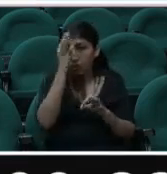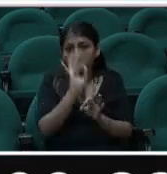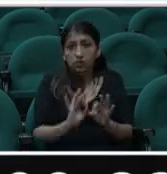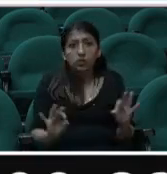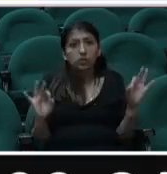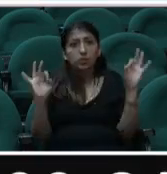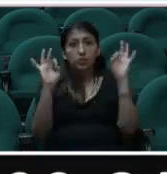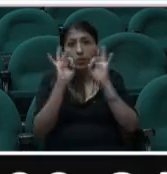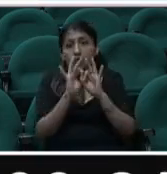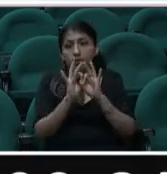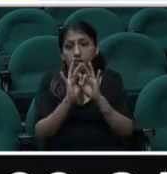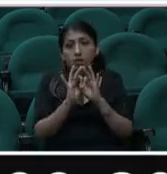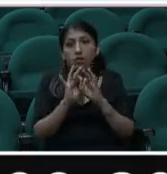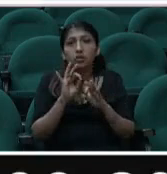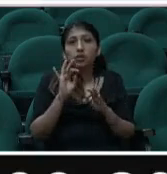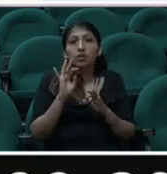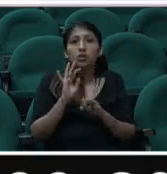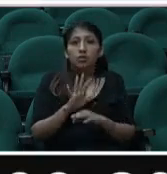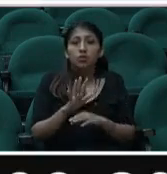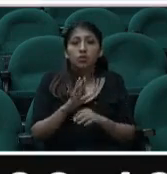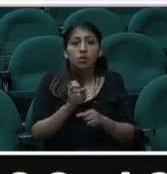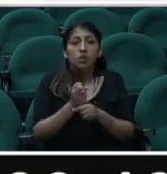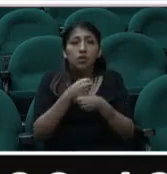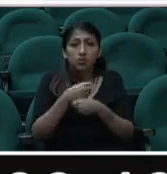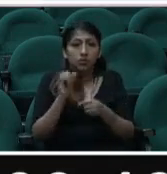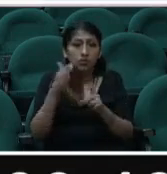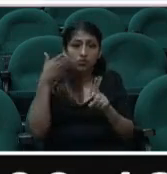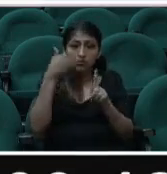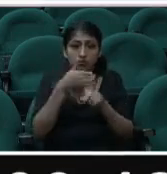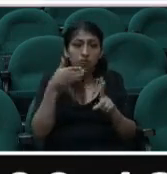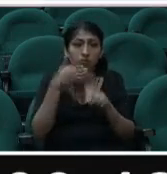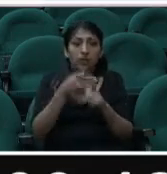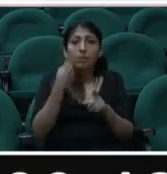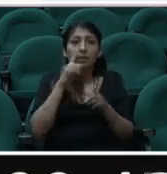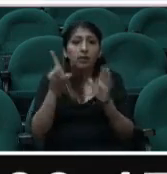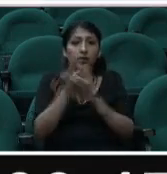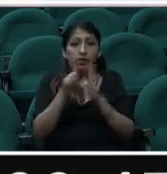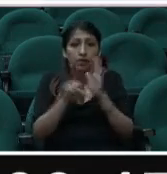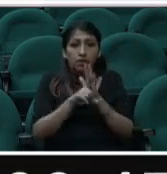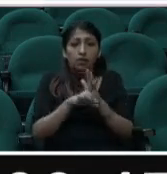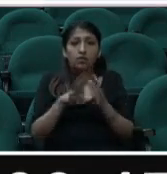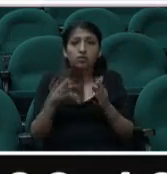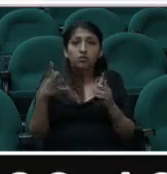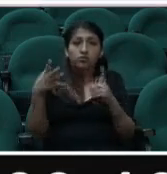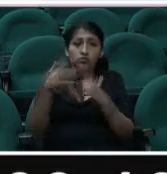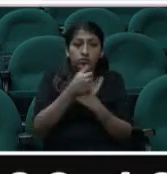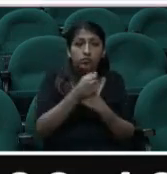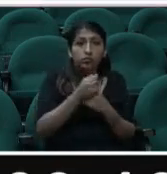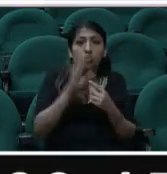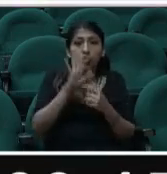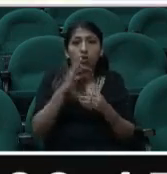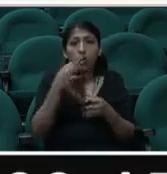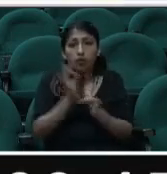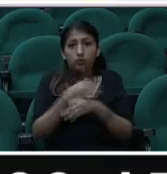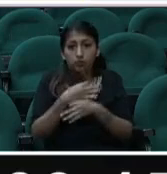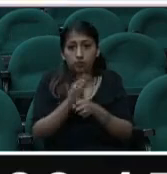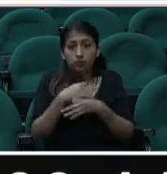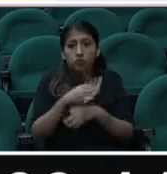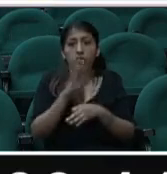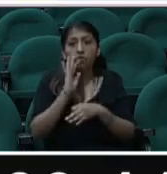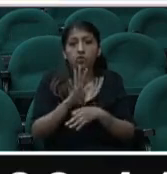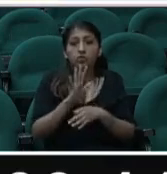fundamental en aquello vamos a insistir para que las leyes se adecuen en función de un análisis